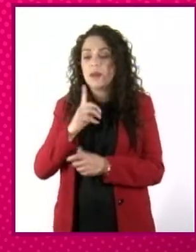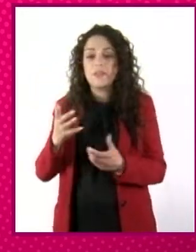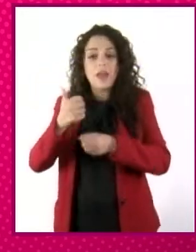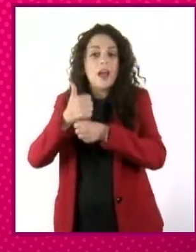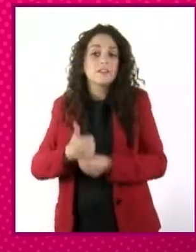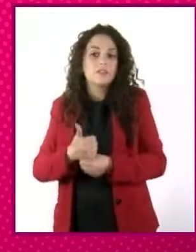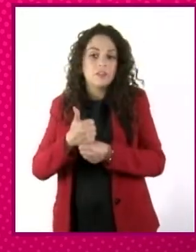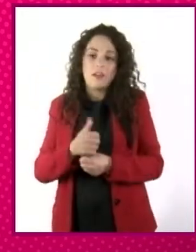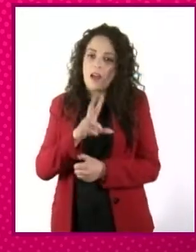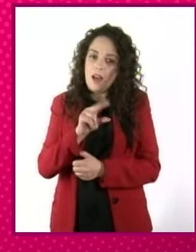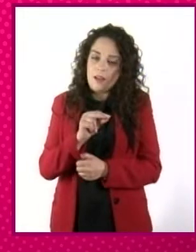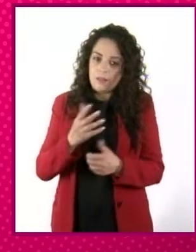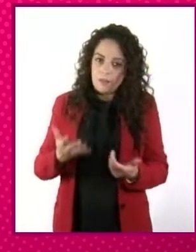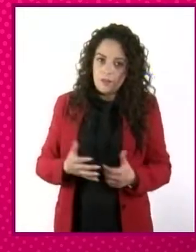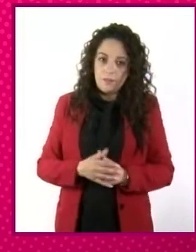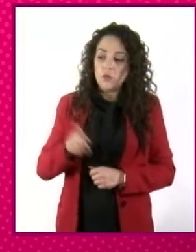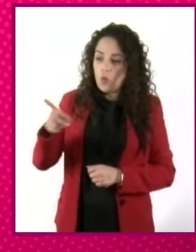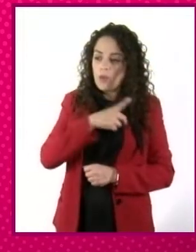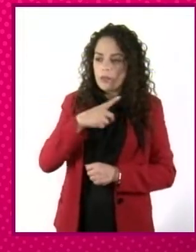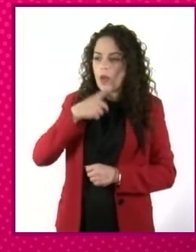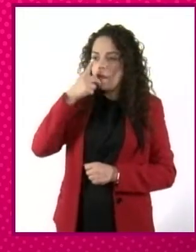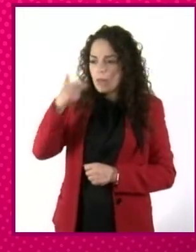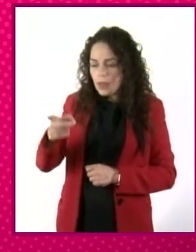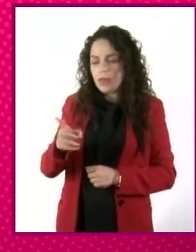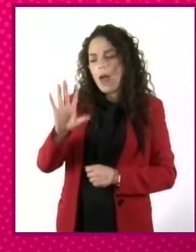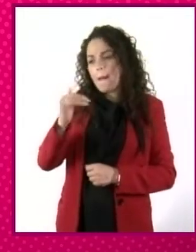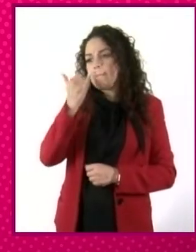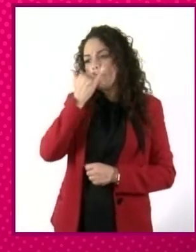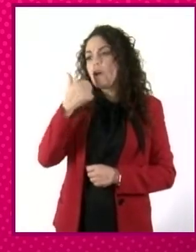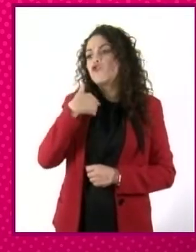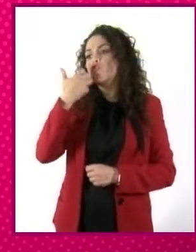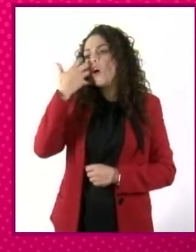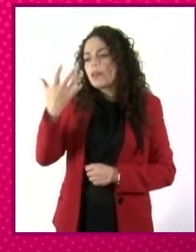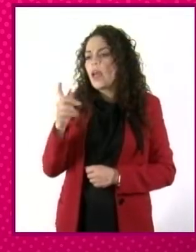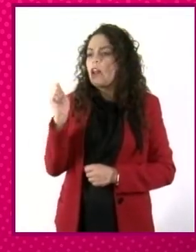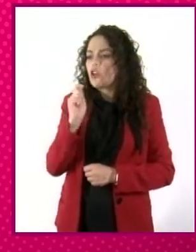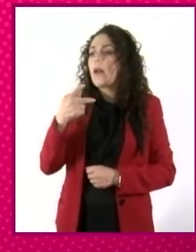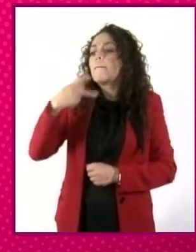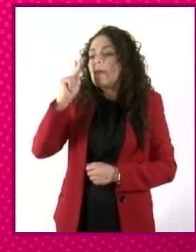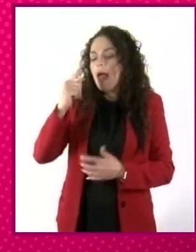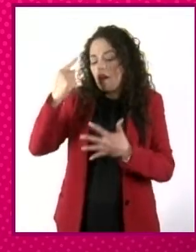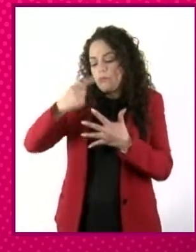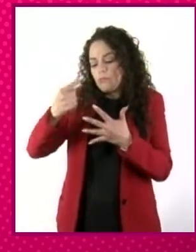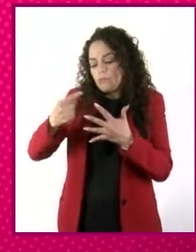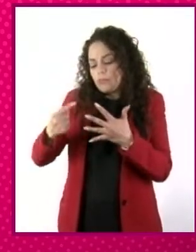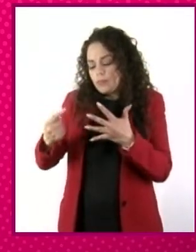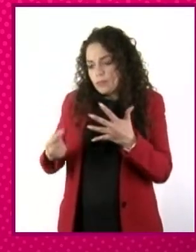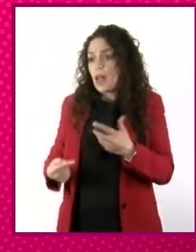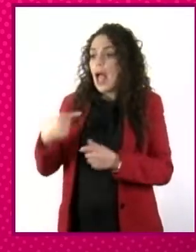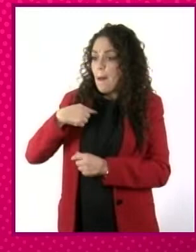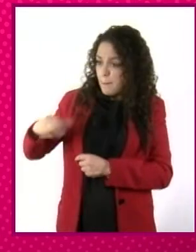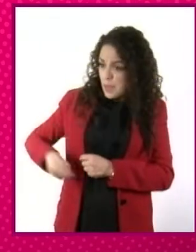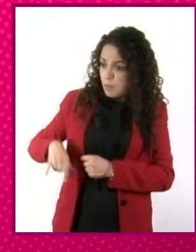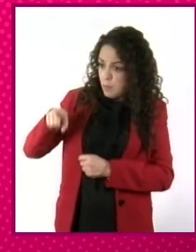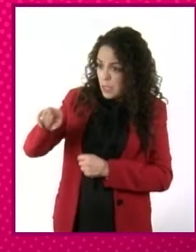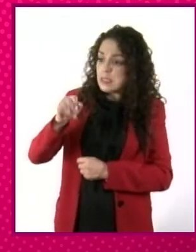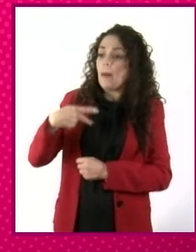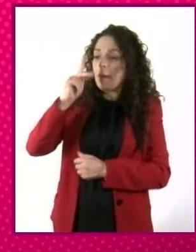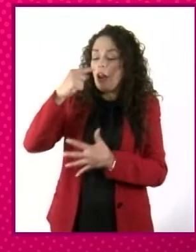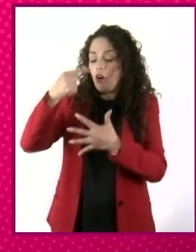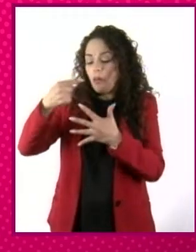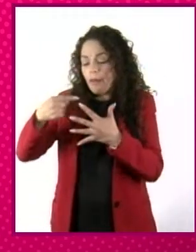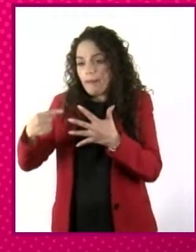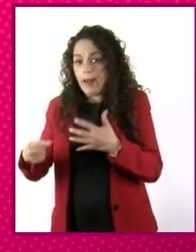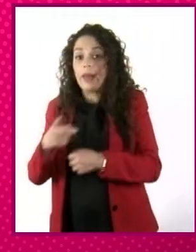persona cuáles son las razones, decir qué tipo de vínculo, qué interés tengo en la otra persona. Tiene que ver en el fondo con el